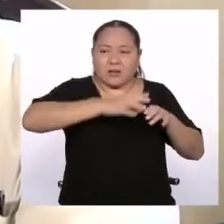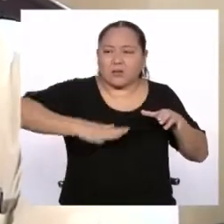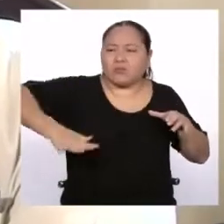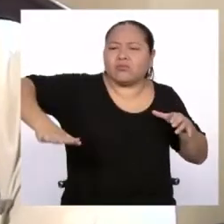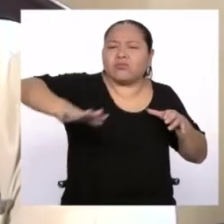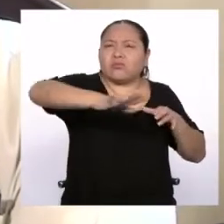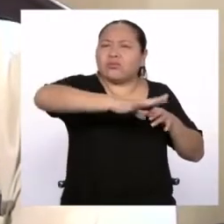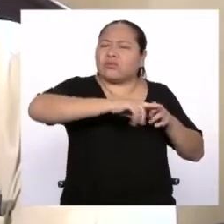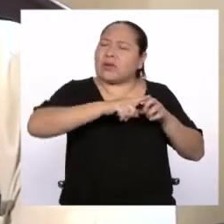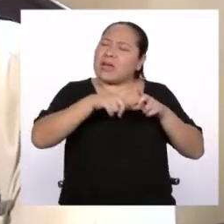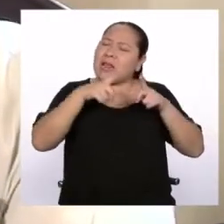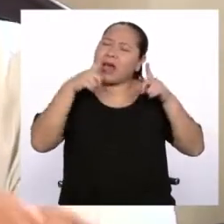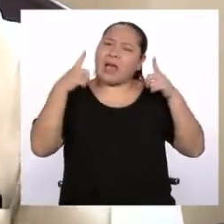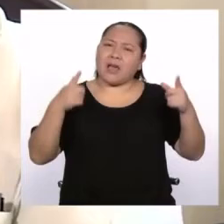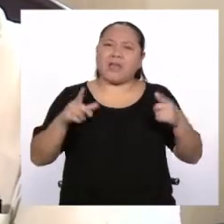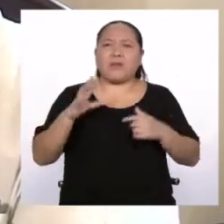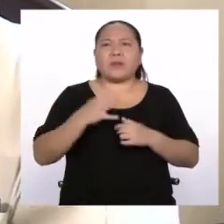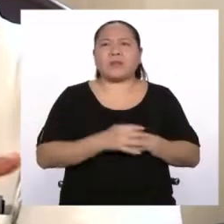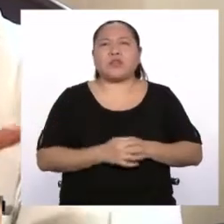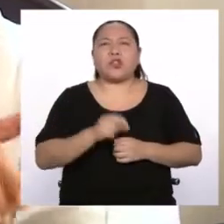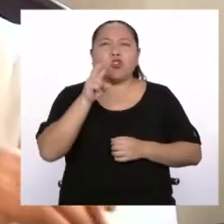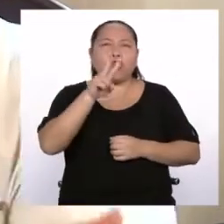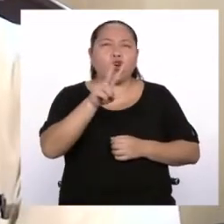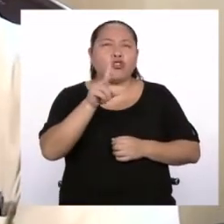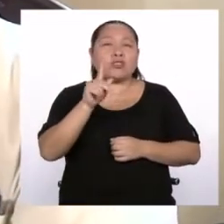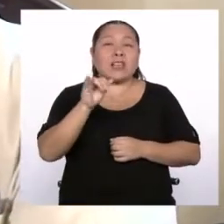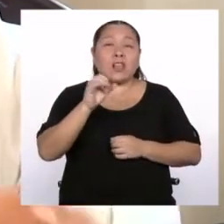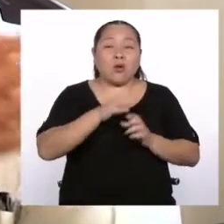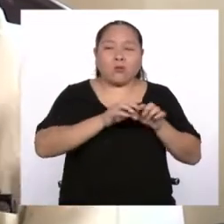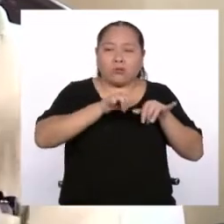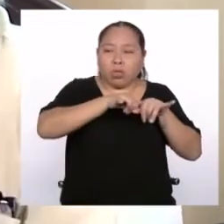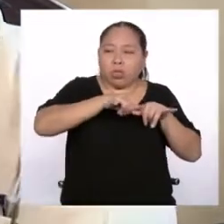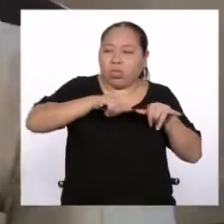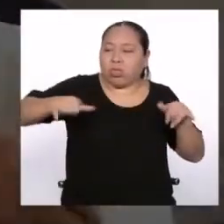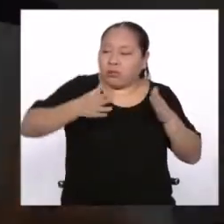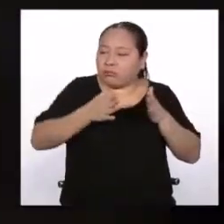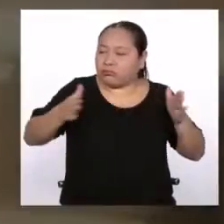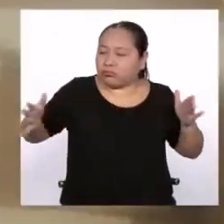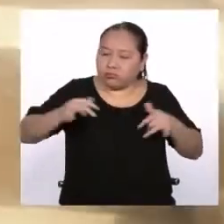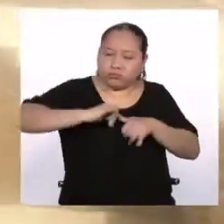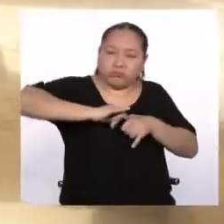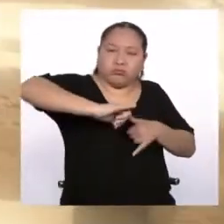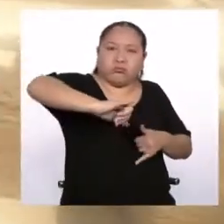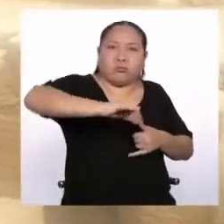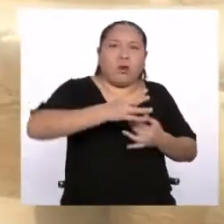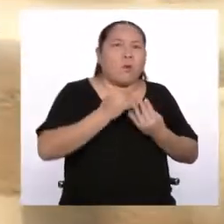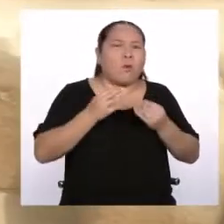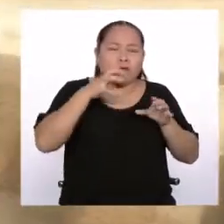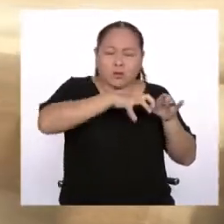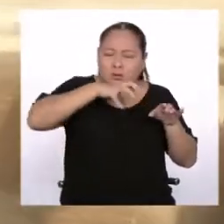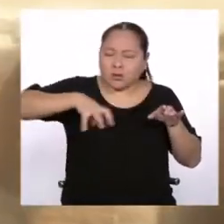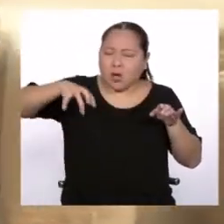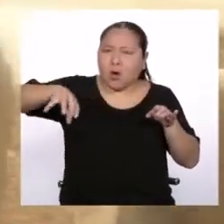grande, que tiene cerca de 2 kilómetros de largo y ancho, y con muchas huacas.